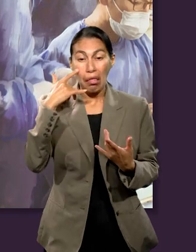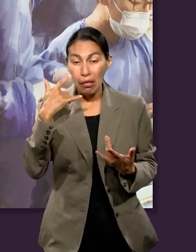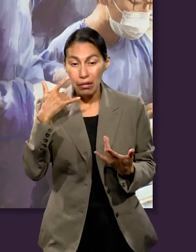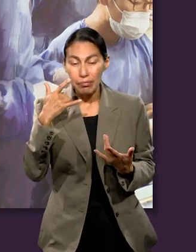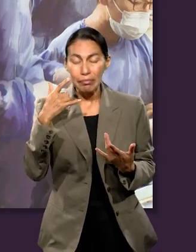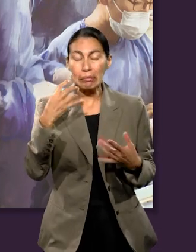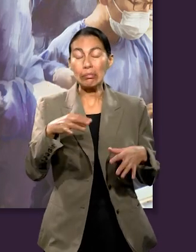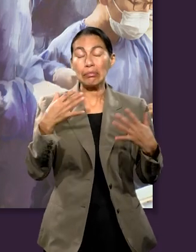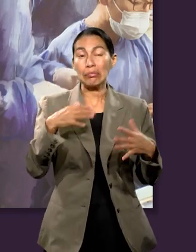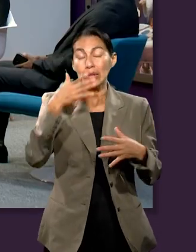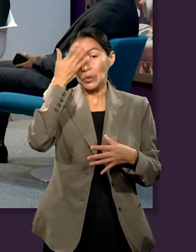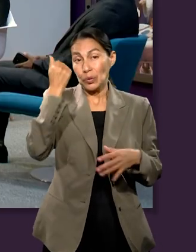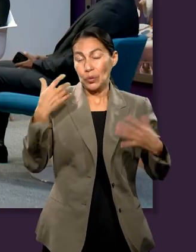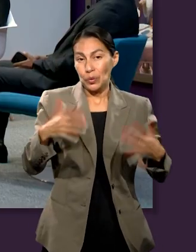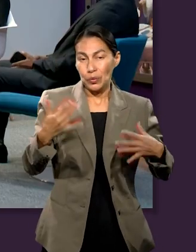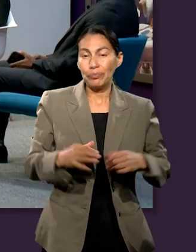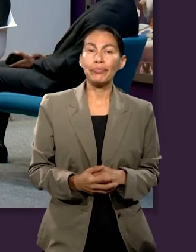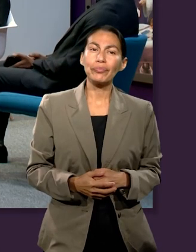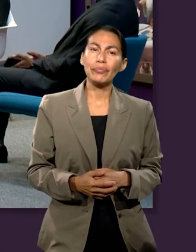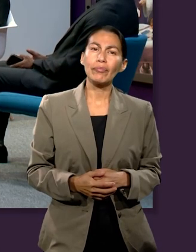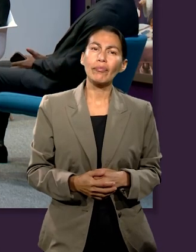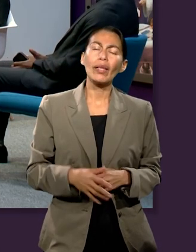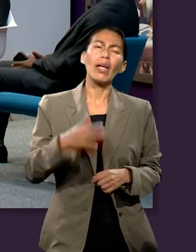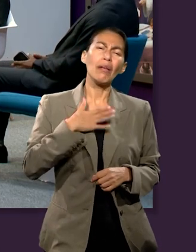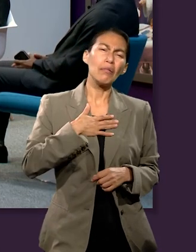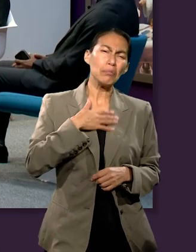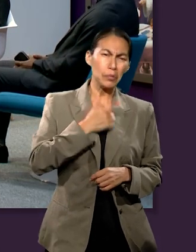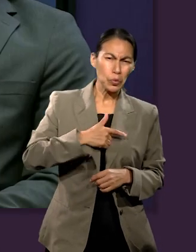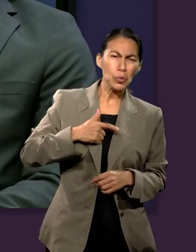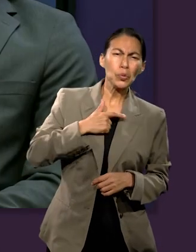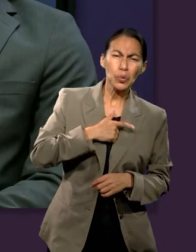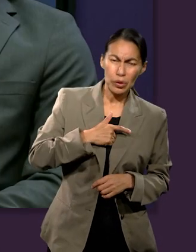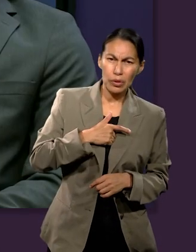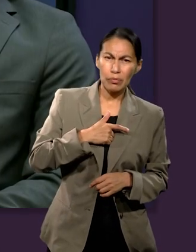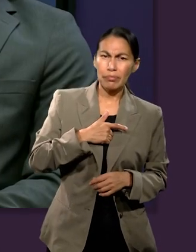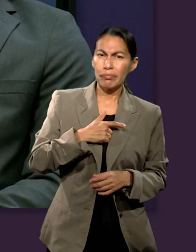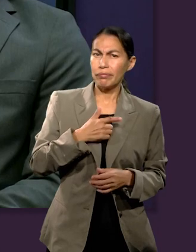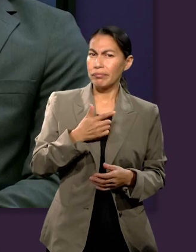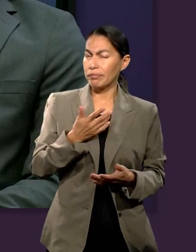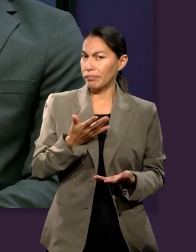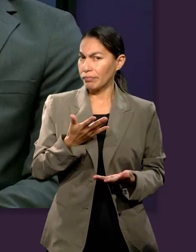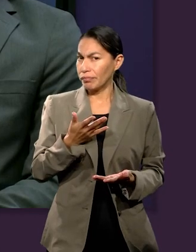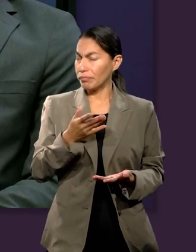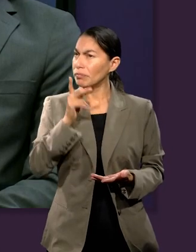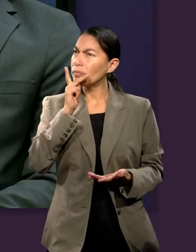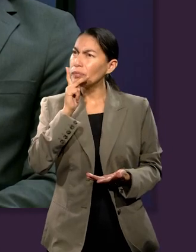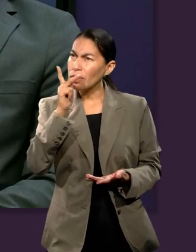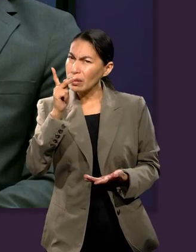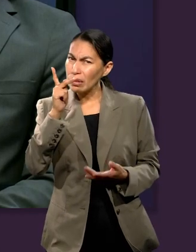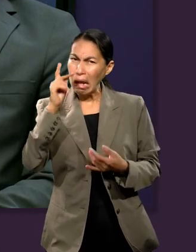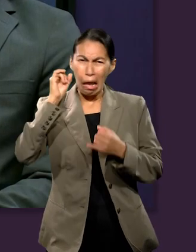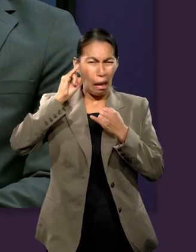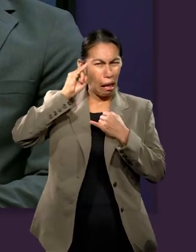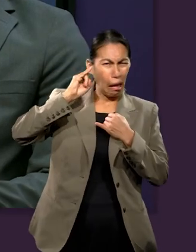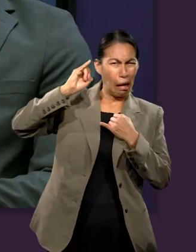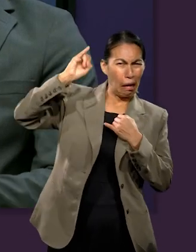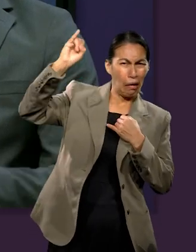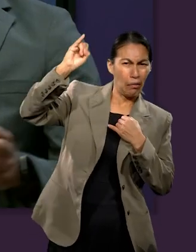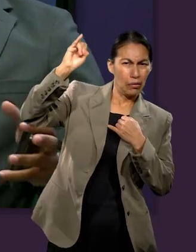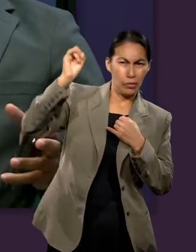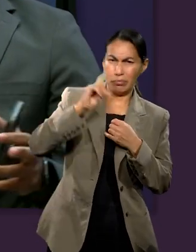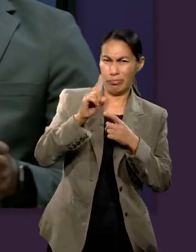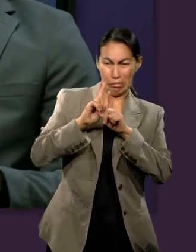increíble también este una de las cosas que me gusta es que no es un padre